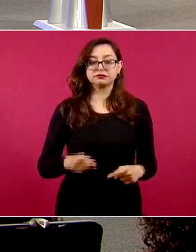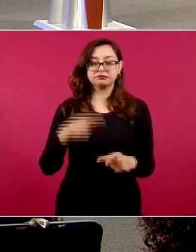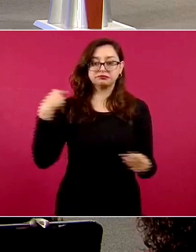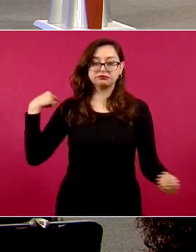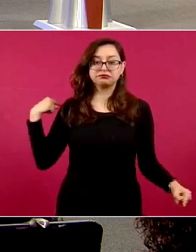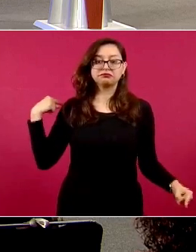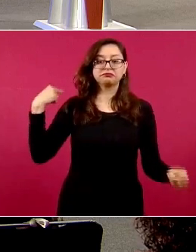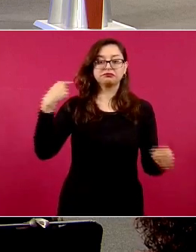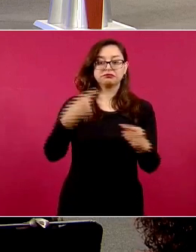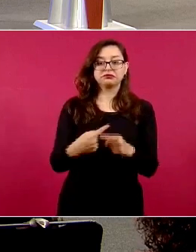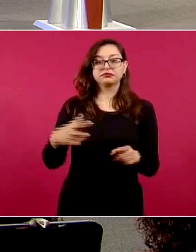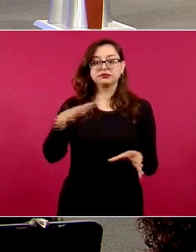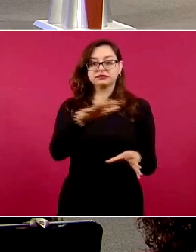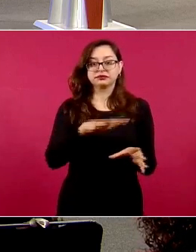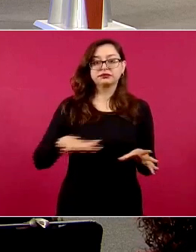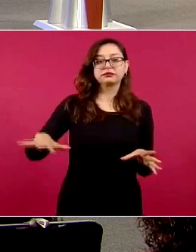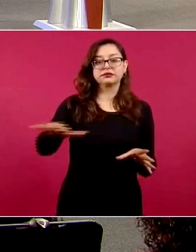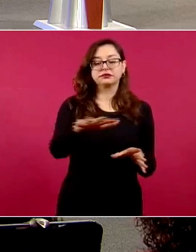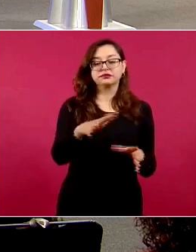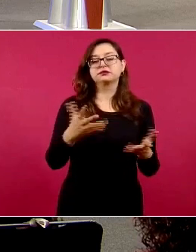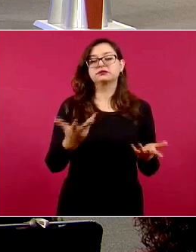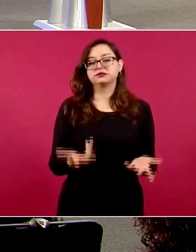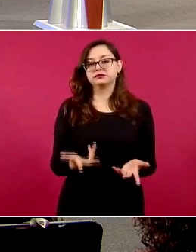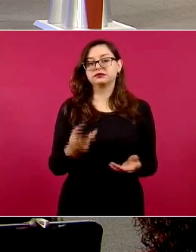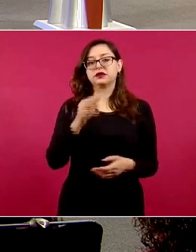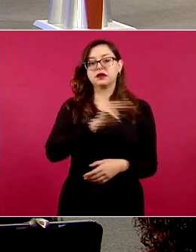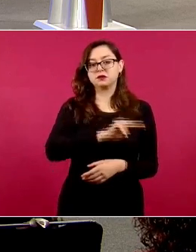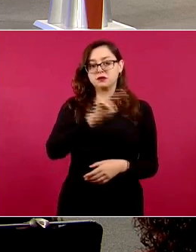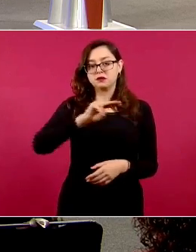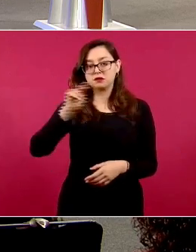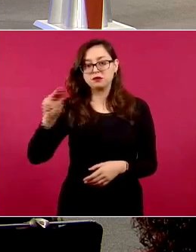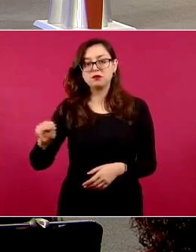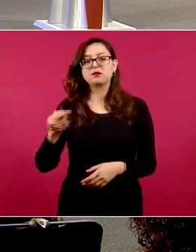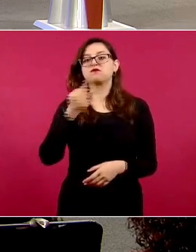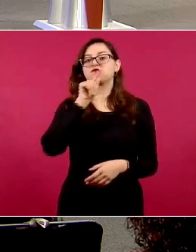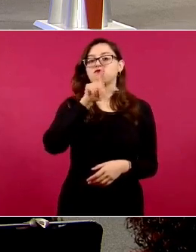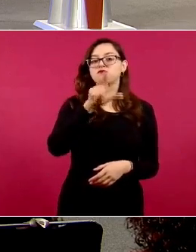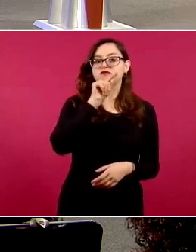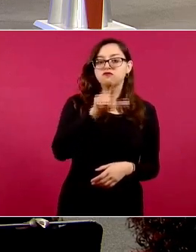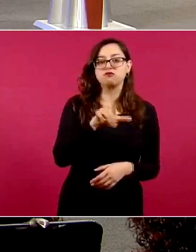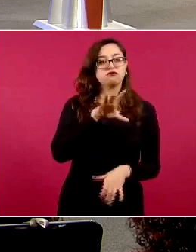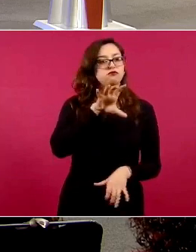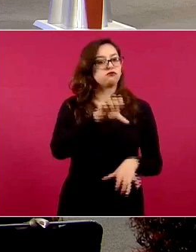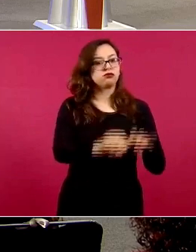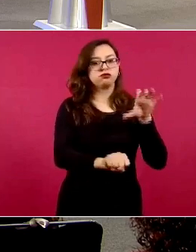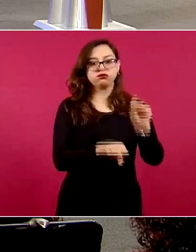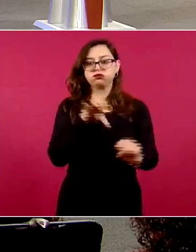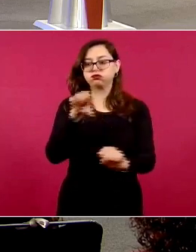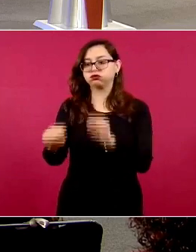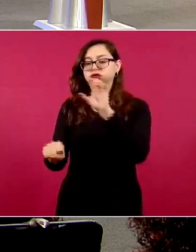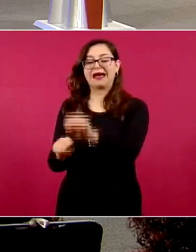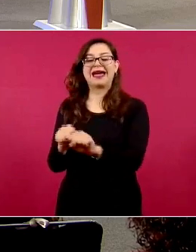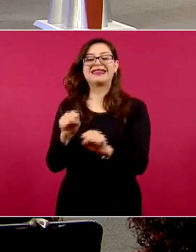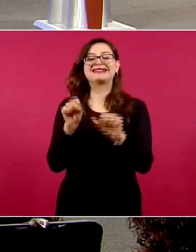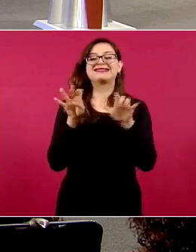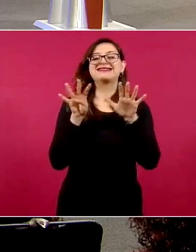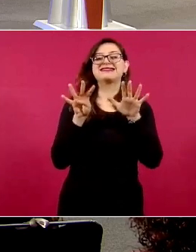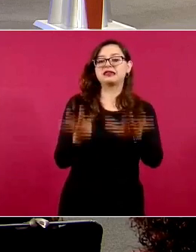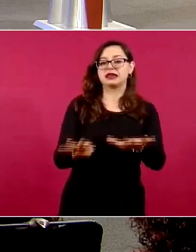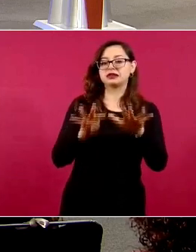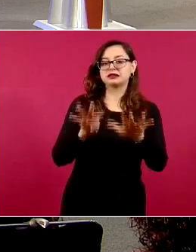hecho en la zona mencionada de Michoacán y Jalisco, se detuvo a 19